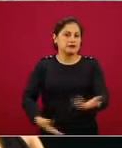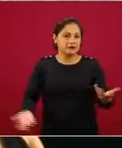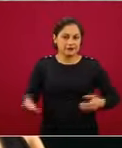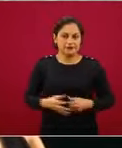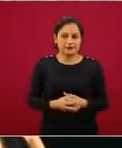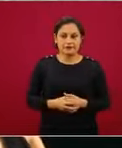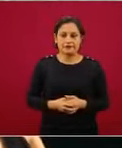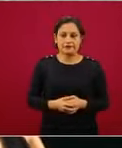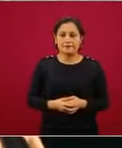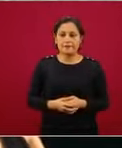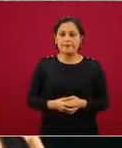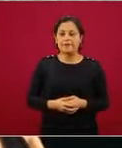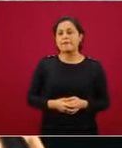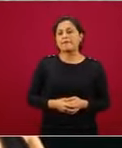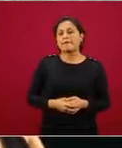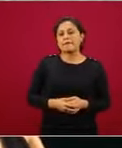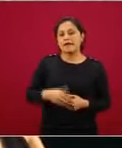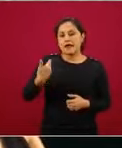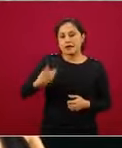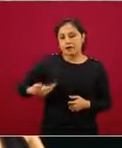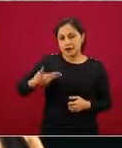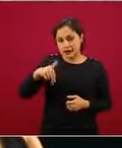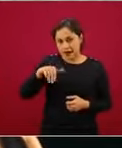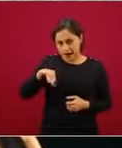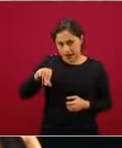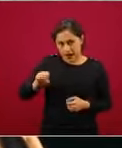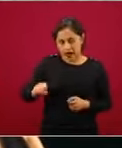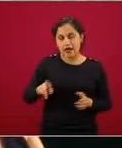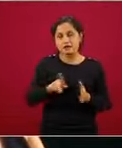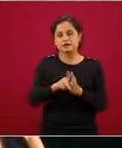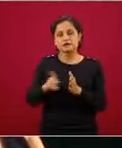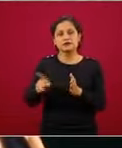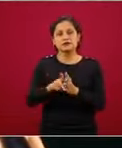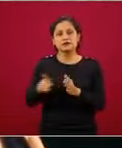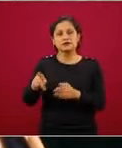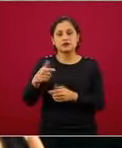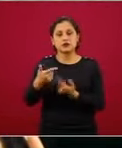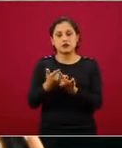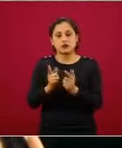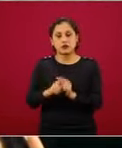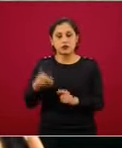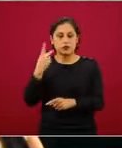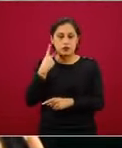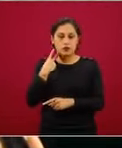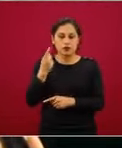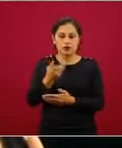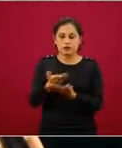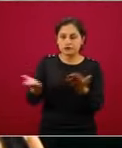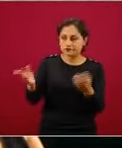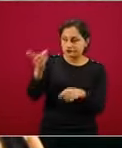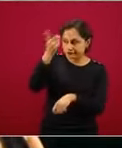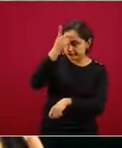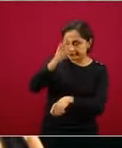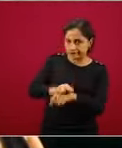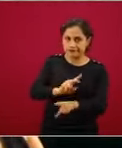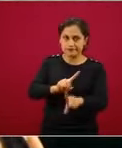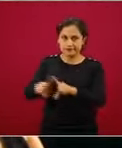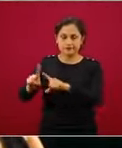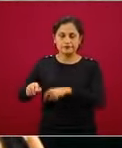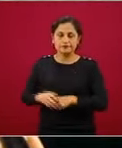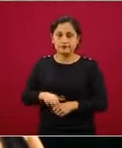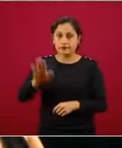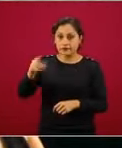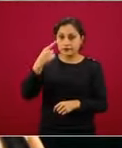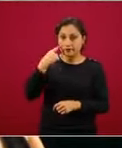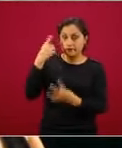Doctor, muchas gracias. Hans Salazar, ZMG Noticias, Grupo Político y Zócalo Virtual. Director, directores. Mire, en el